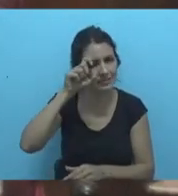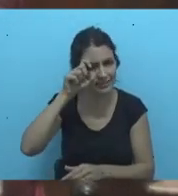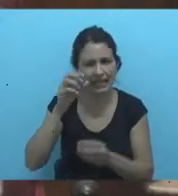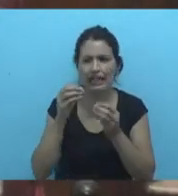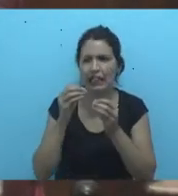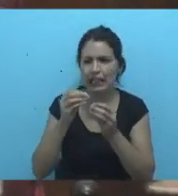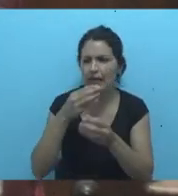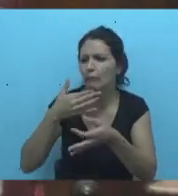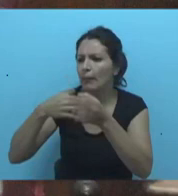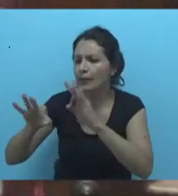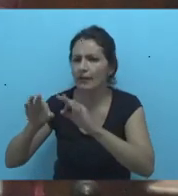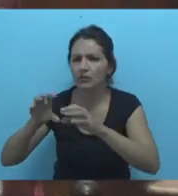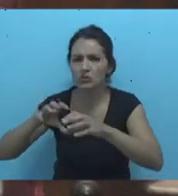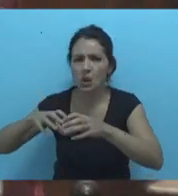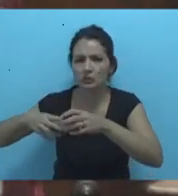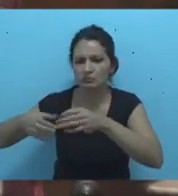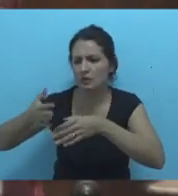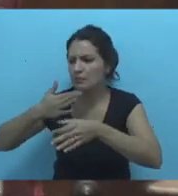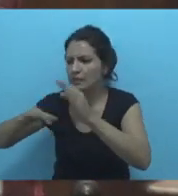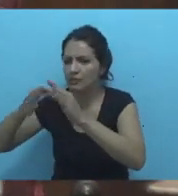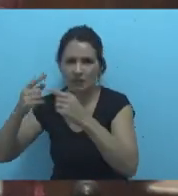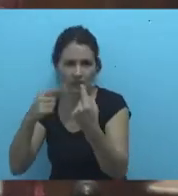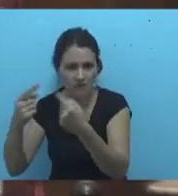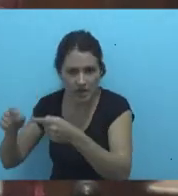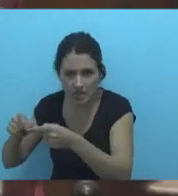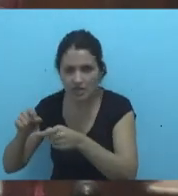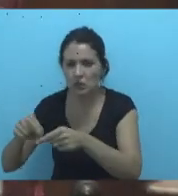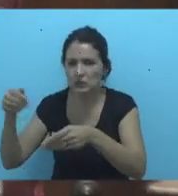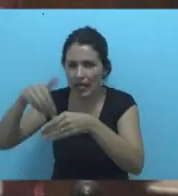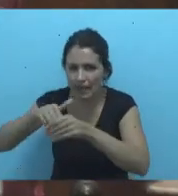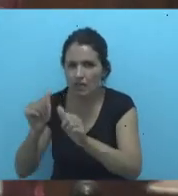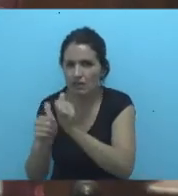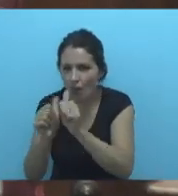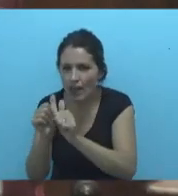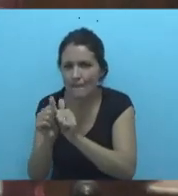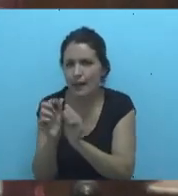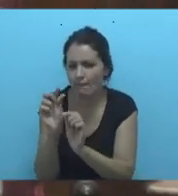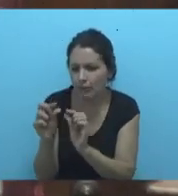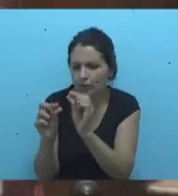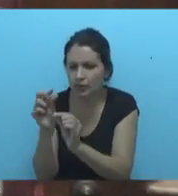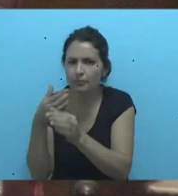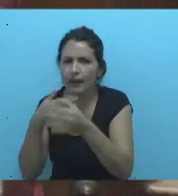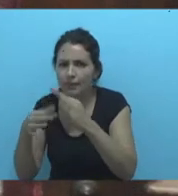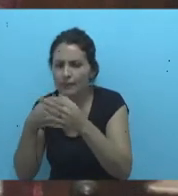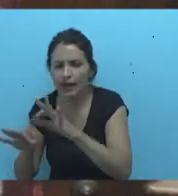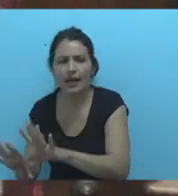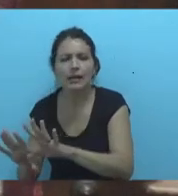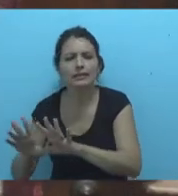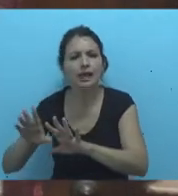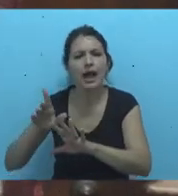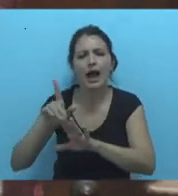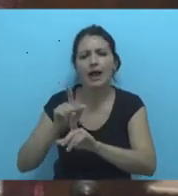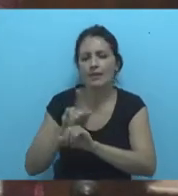de camiones para constatar el ingreso de los mismos, que se estaba dando como mucho entre uno o dos diariamente. Eso significa que no